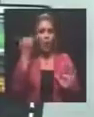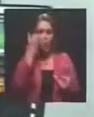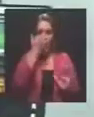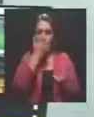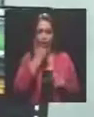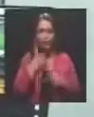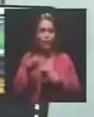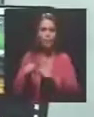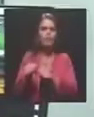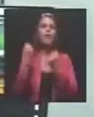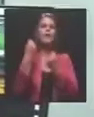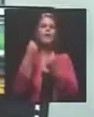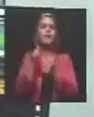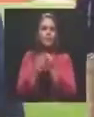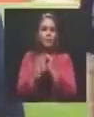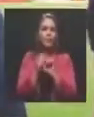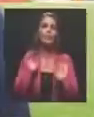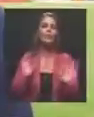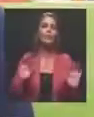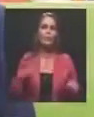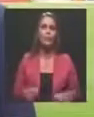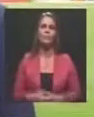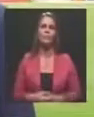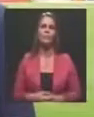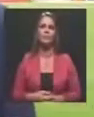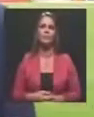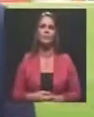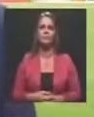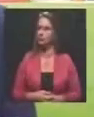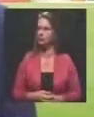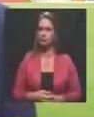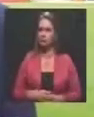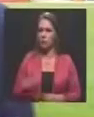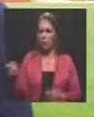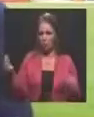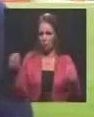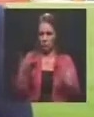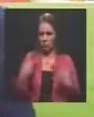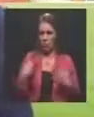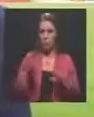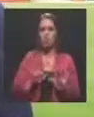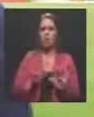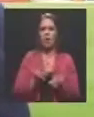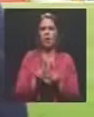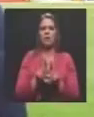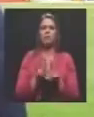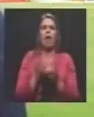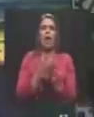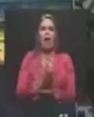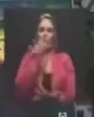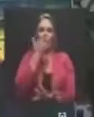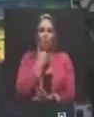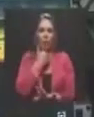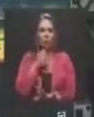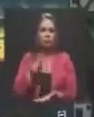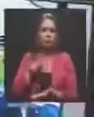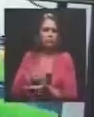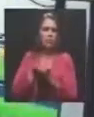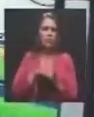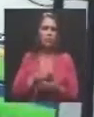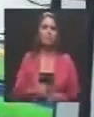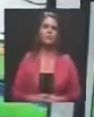el daño deportivo es muy grande. El VAR no va a interferir en el juego, simplemente es una herramienta para errores claros.